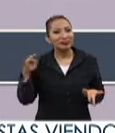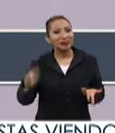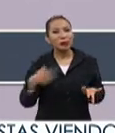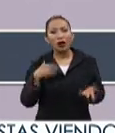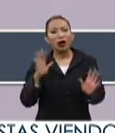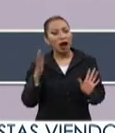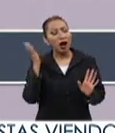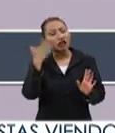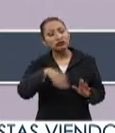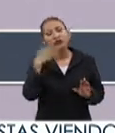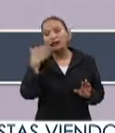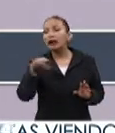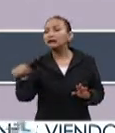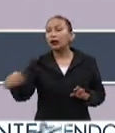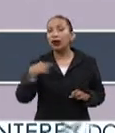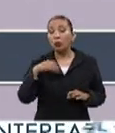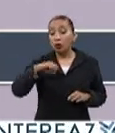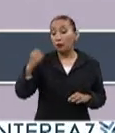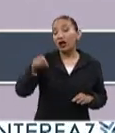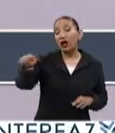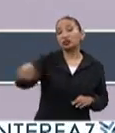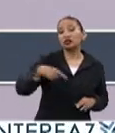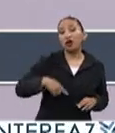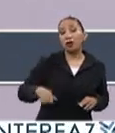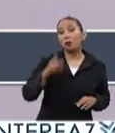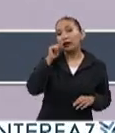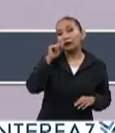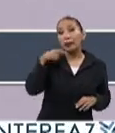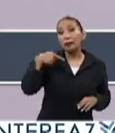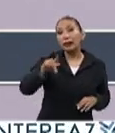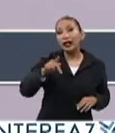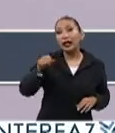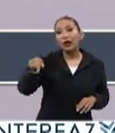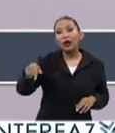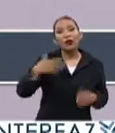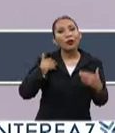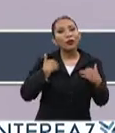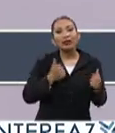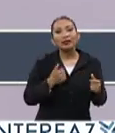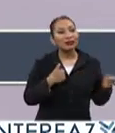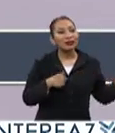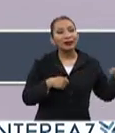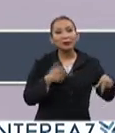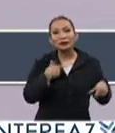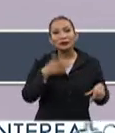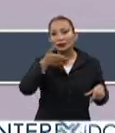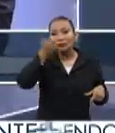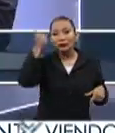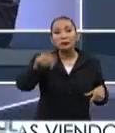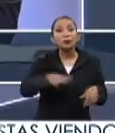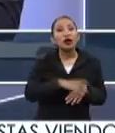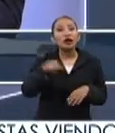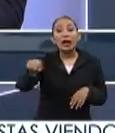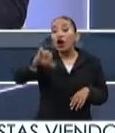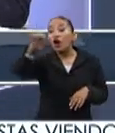una obligación del servidor público. Sin embargo, no se entiende muchas veces que esto es